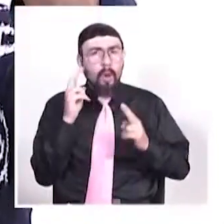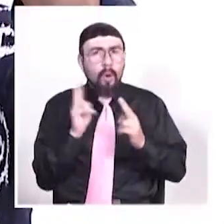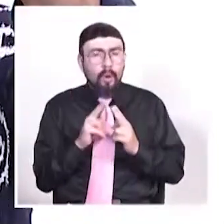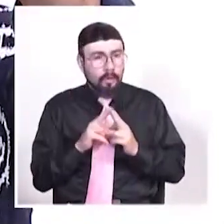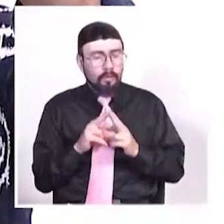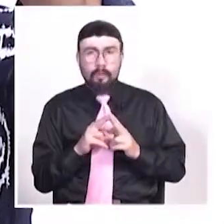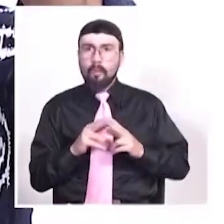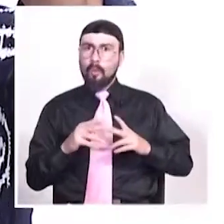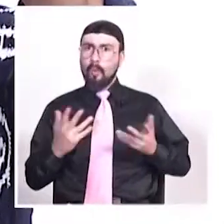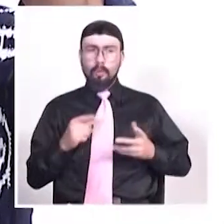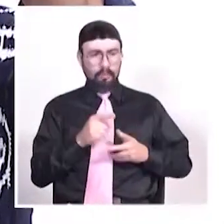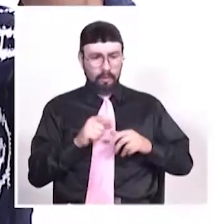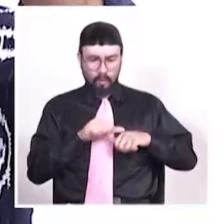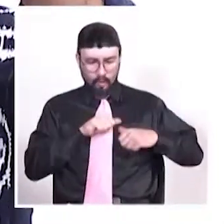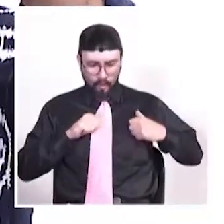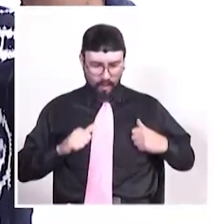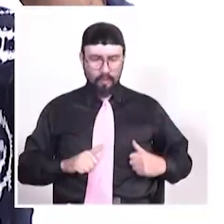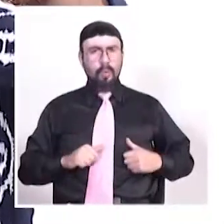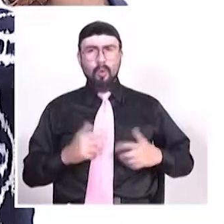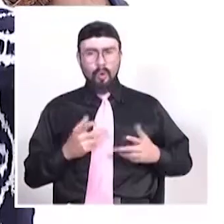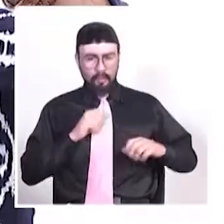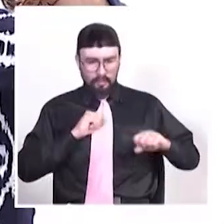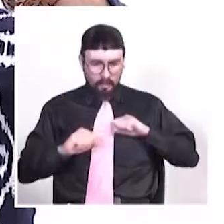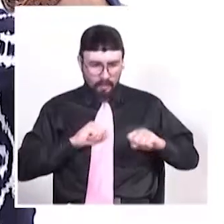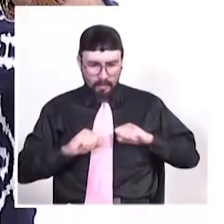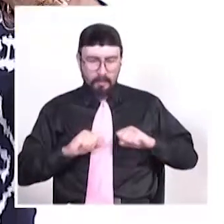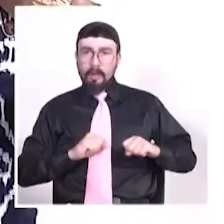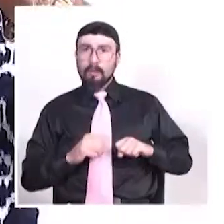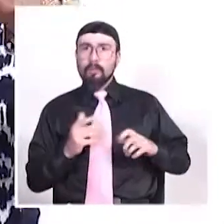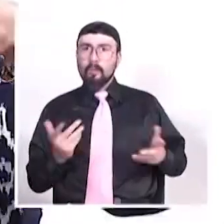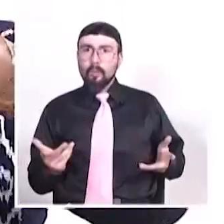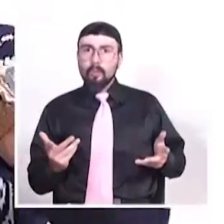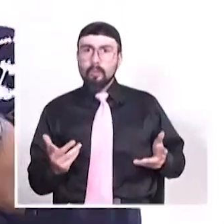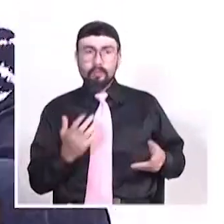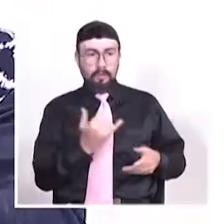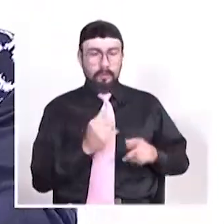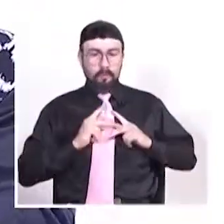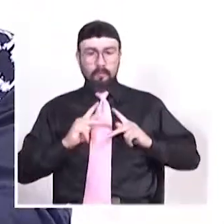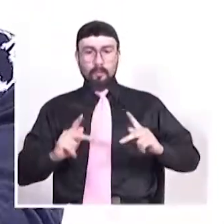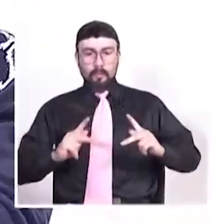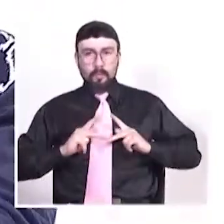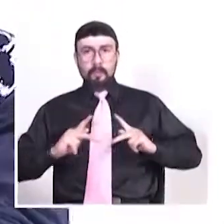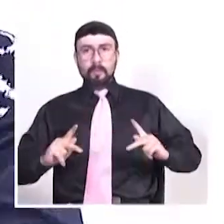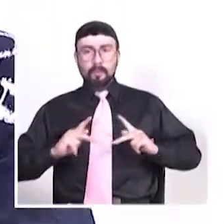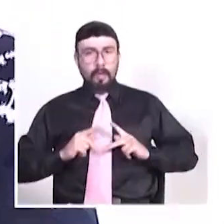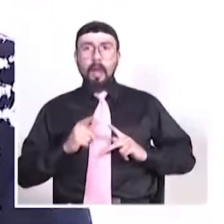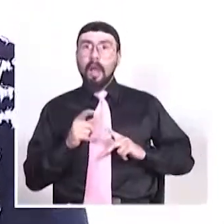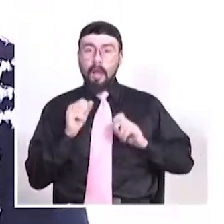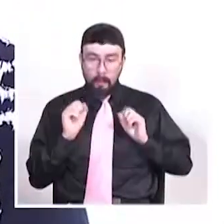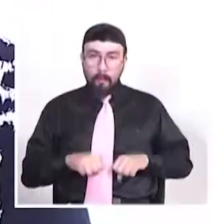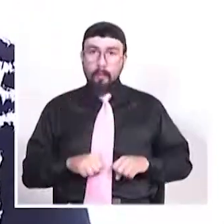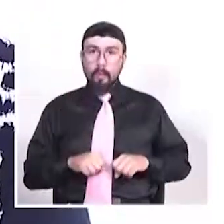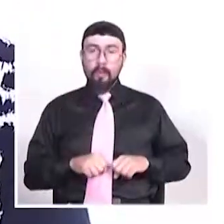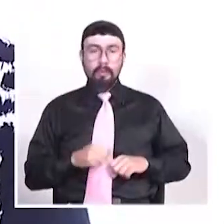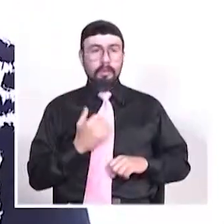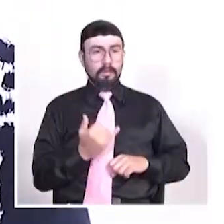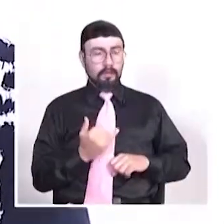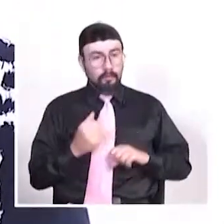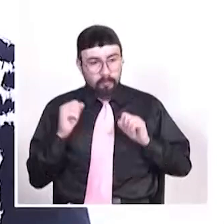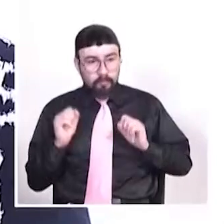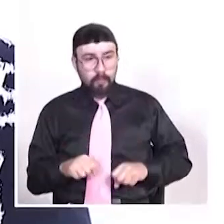cómo funciona nuestro corazón, nuestro pulmón, y de esa manera podamos nosotros